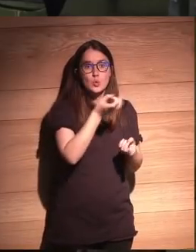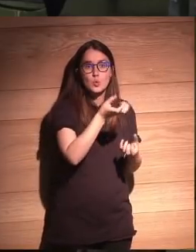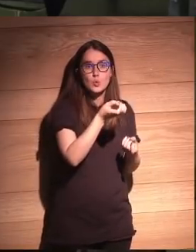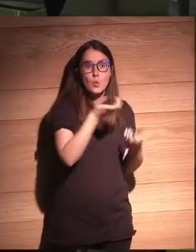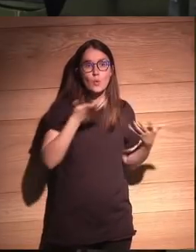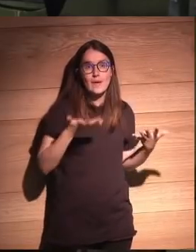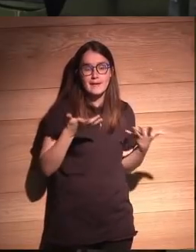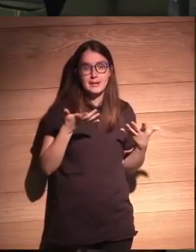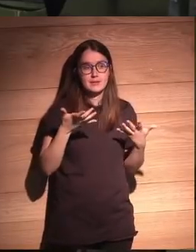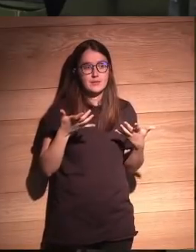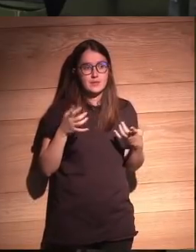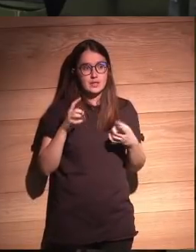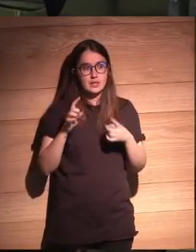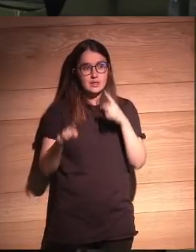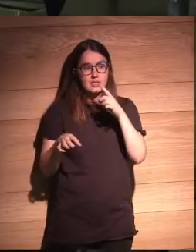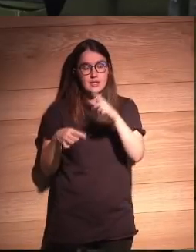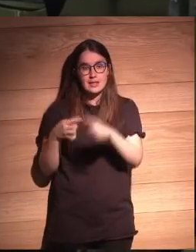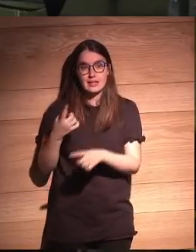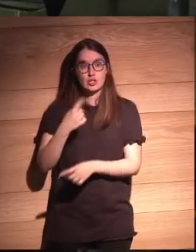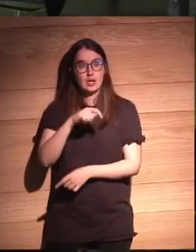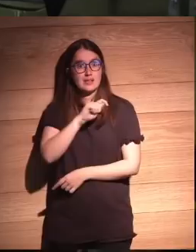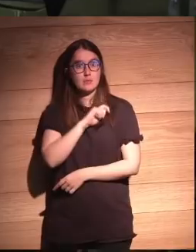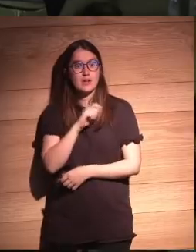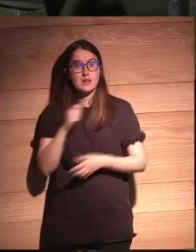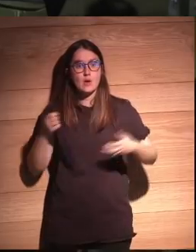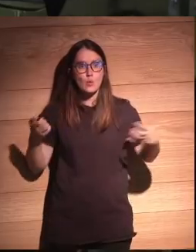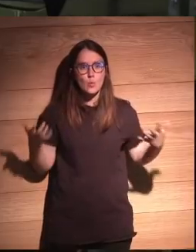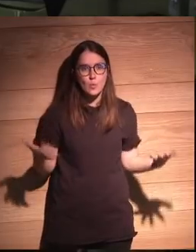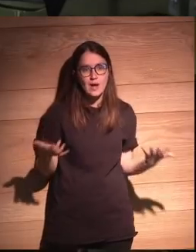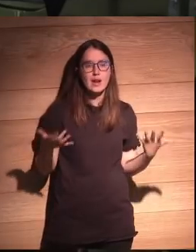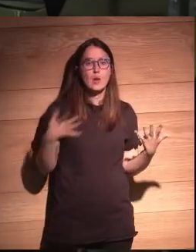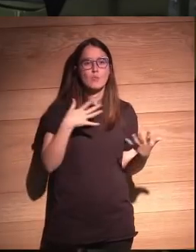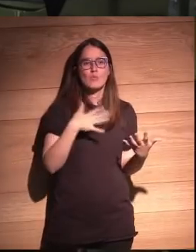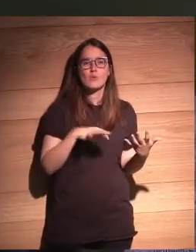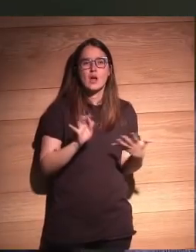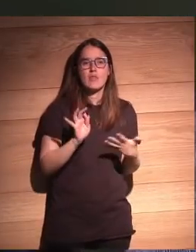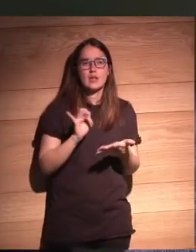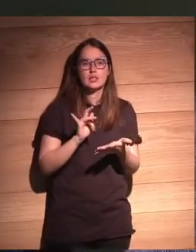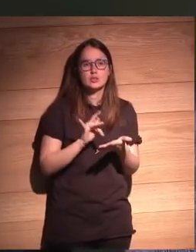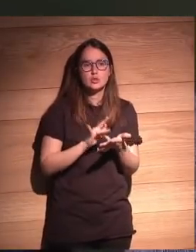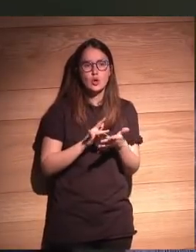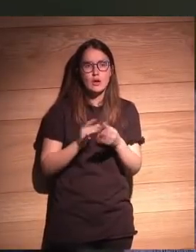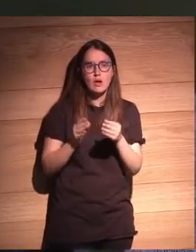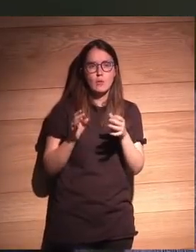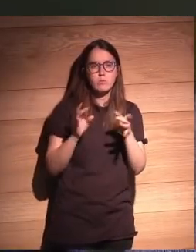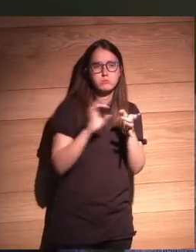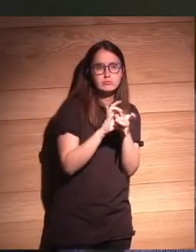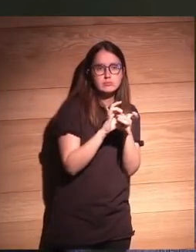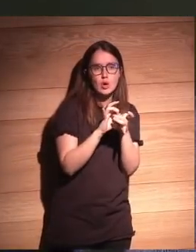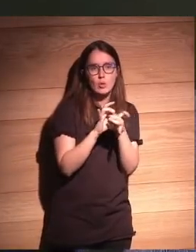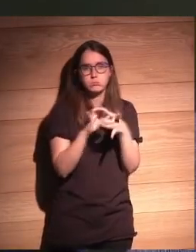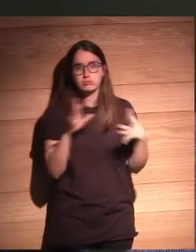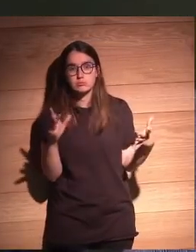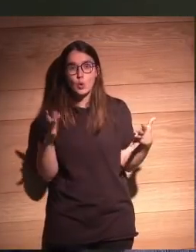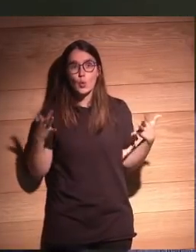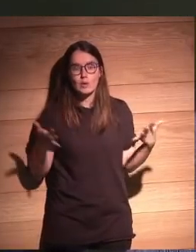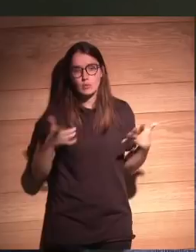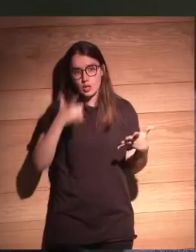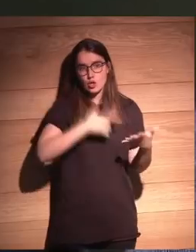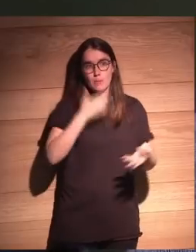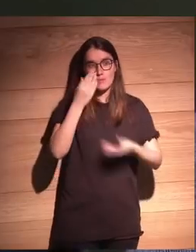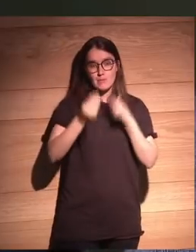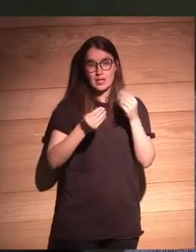el relato existente en España y cuáles podían ser los puntos de unión o los puntos de divergencia, porque yo creo